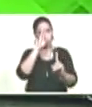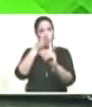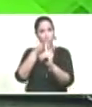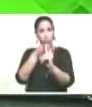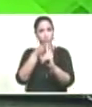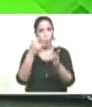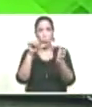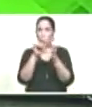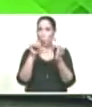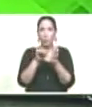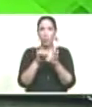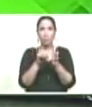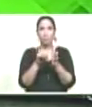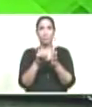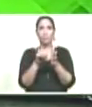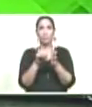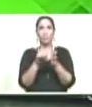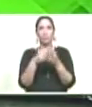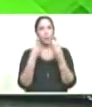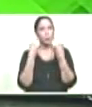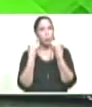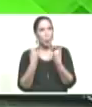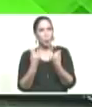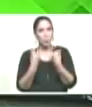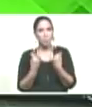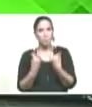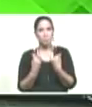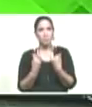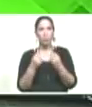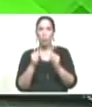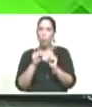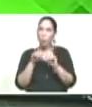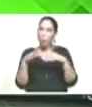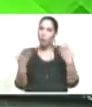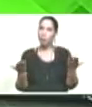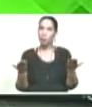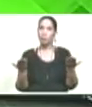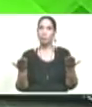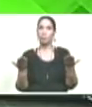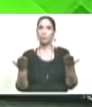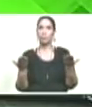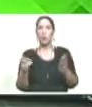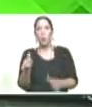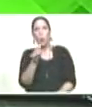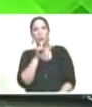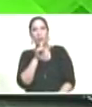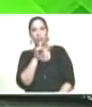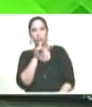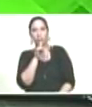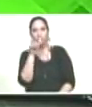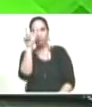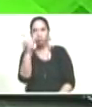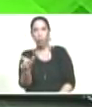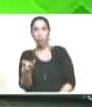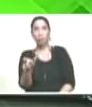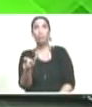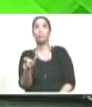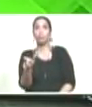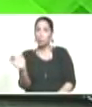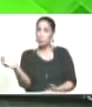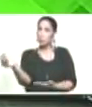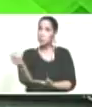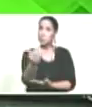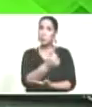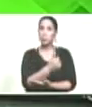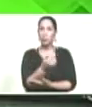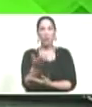dónde, cómo, cuándo, con quién. Esas son las respuestas. ¿Dónde